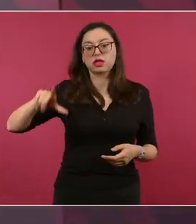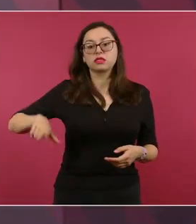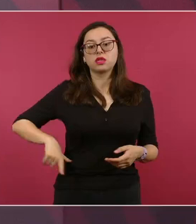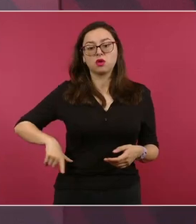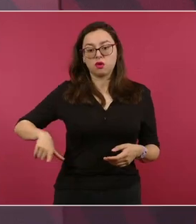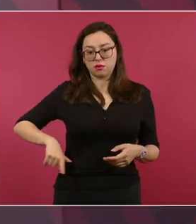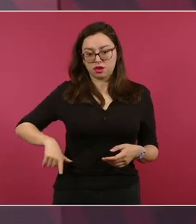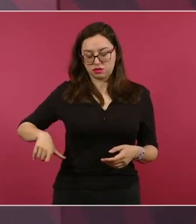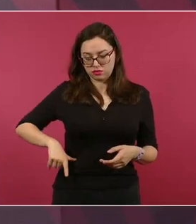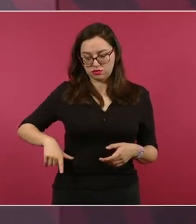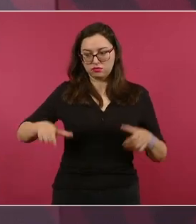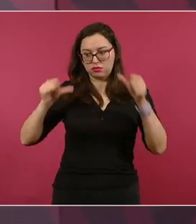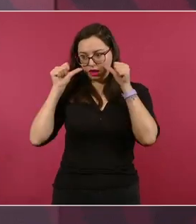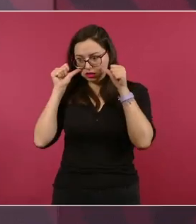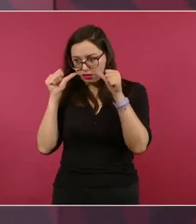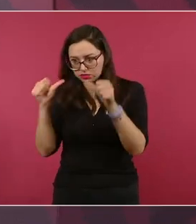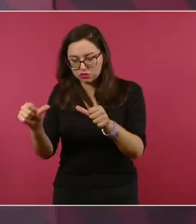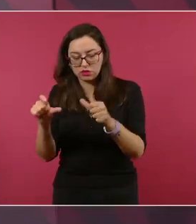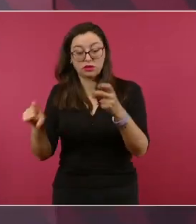de Pemex